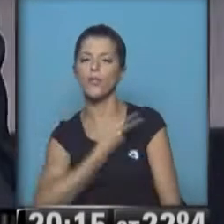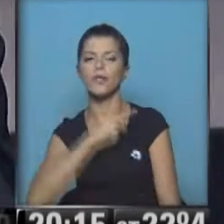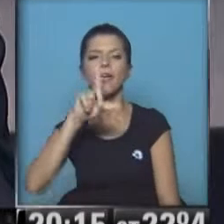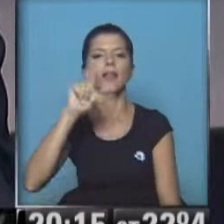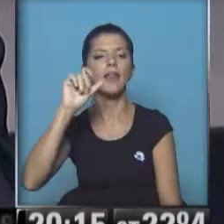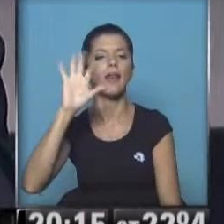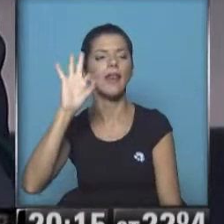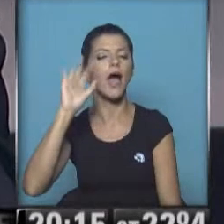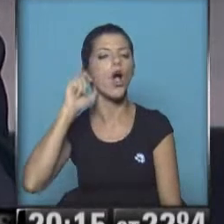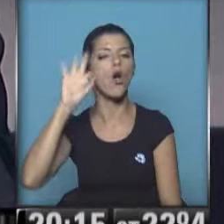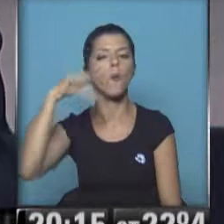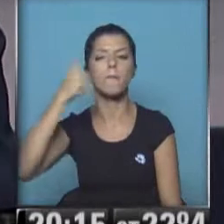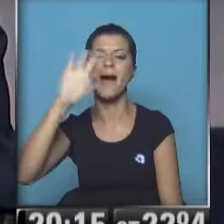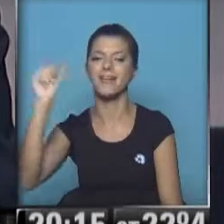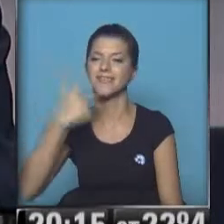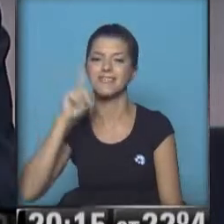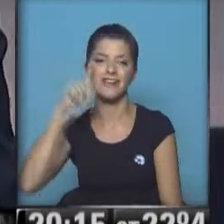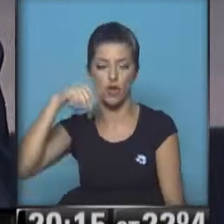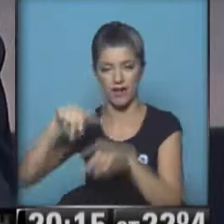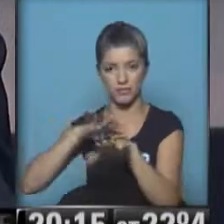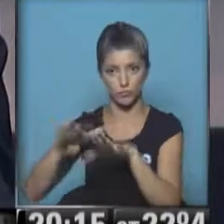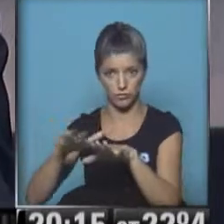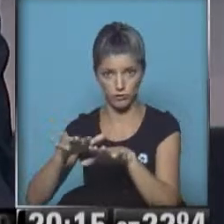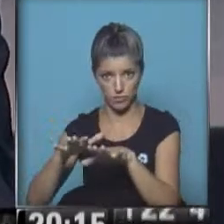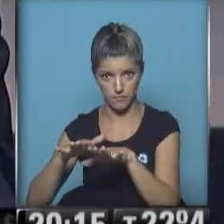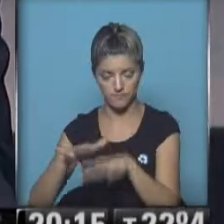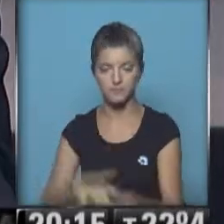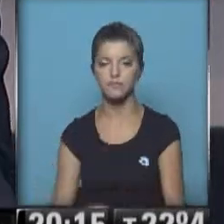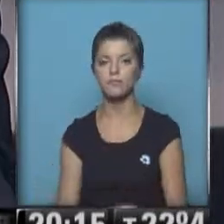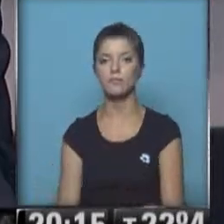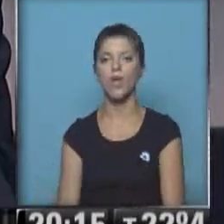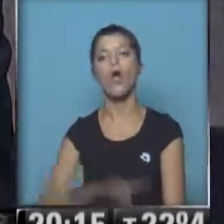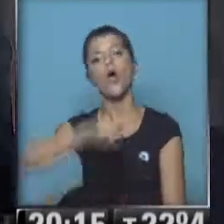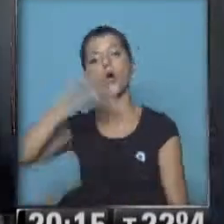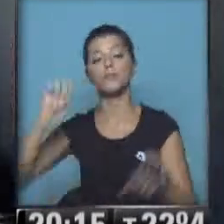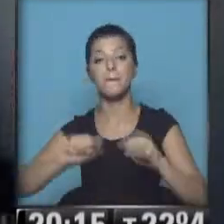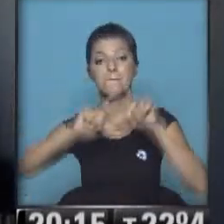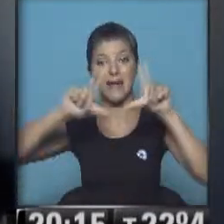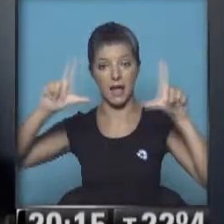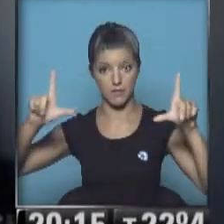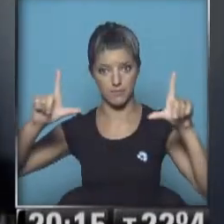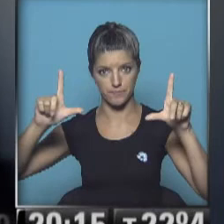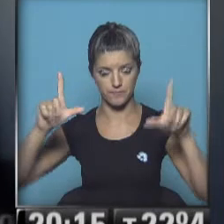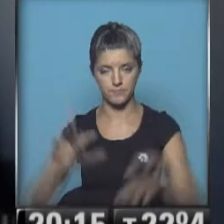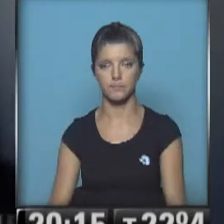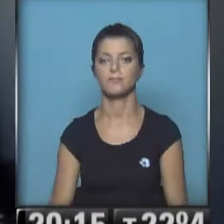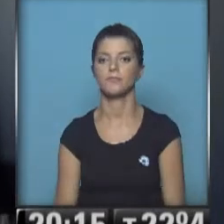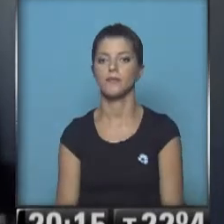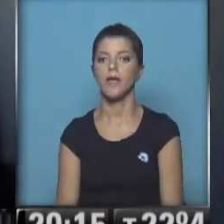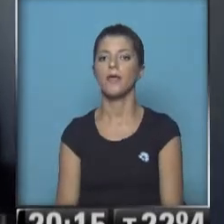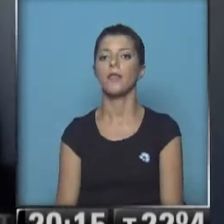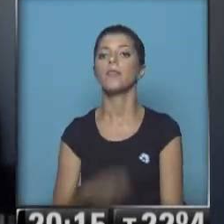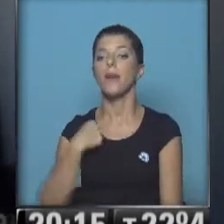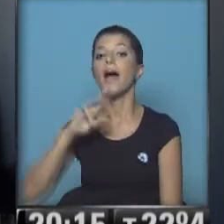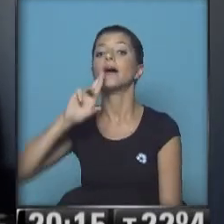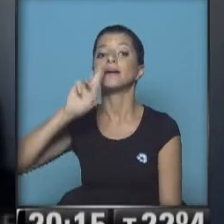escena de los hechos y al menos quedaron en minoría en esto una segunda placa que le está dando la razón a los peritos